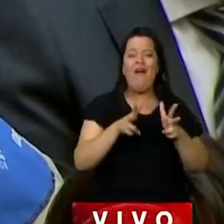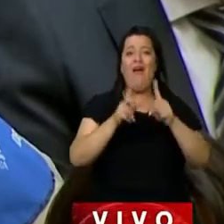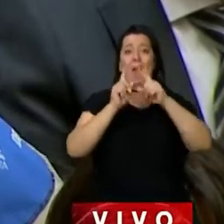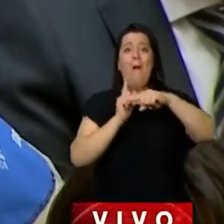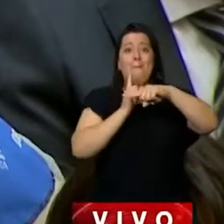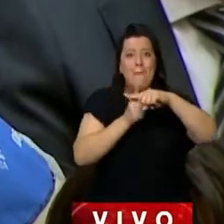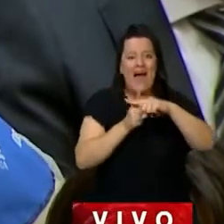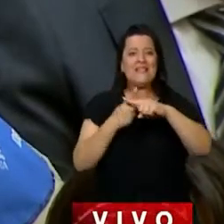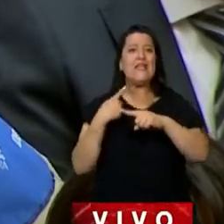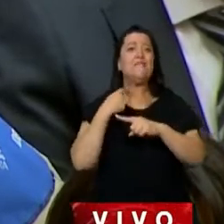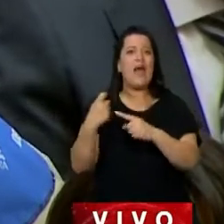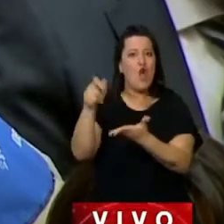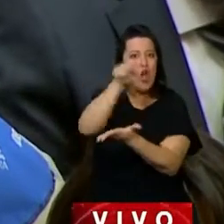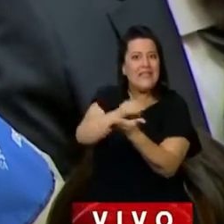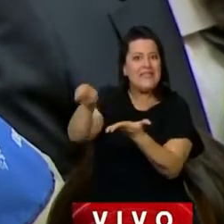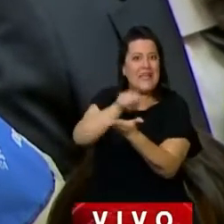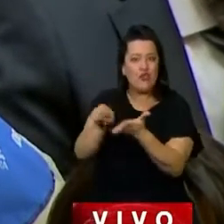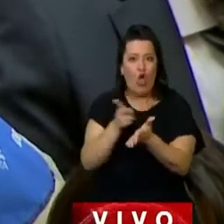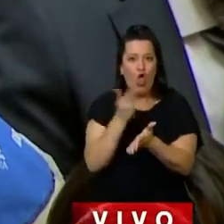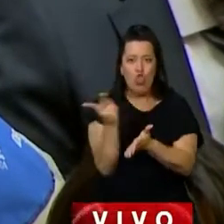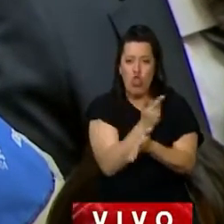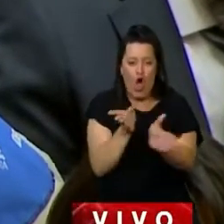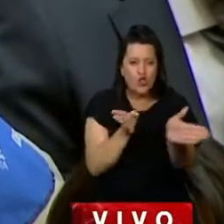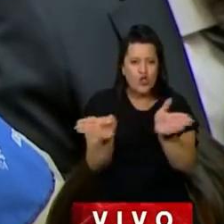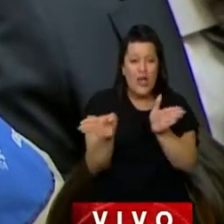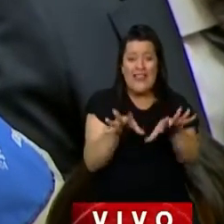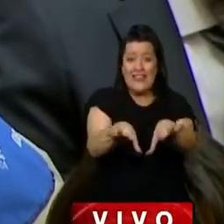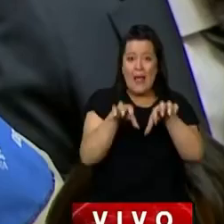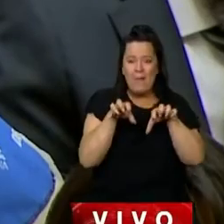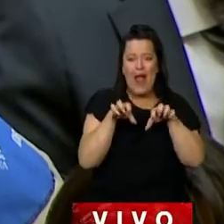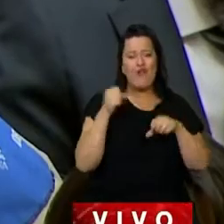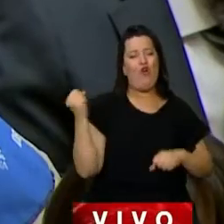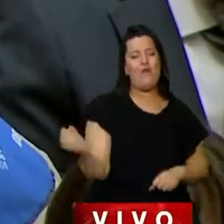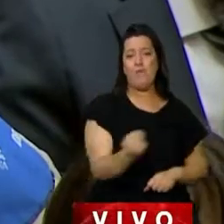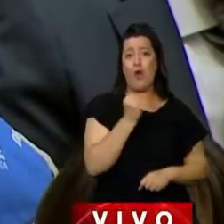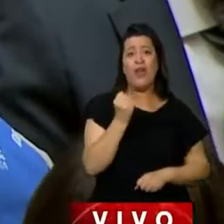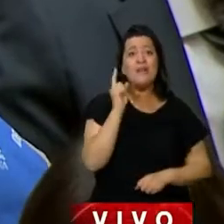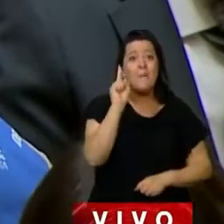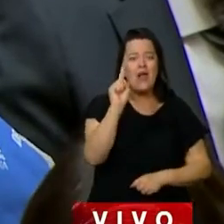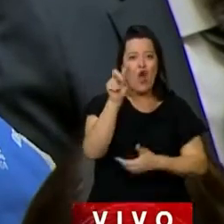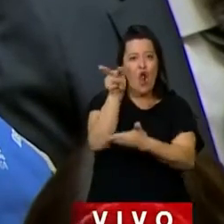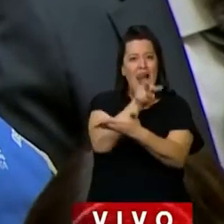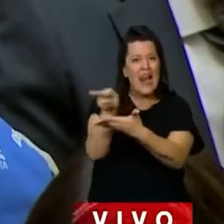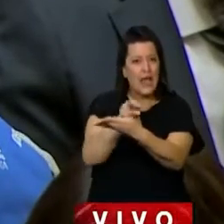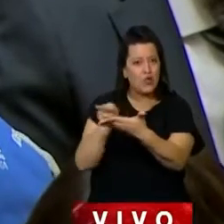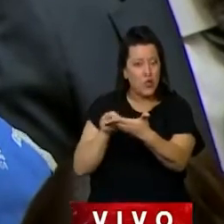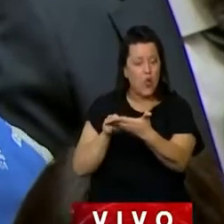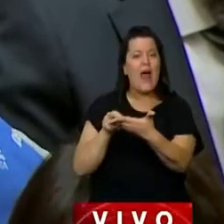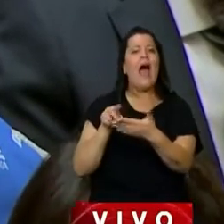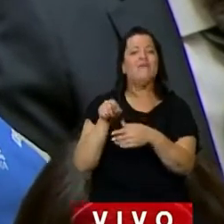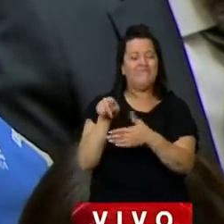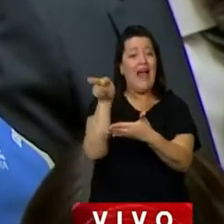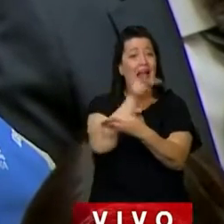el castellano escrito es muy importante en la medida que la lectura, que sigue siendo el mayor